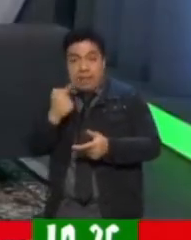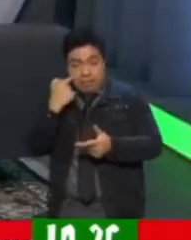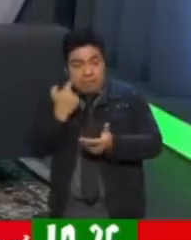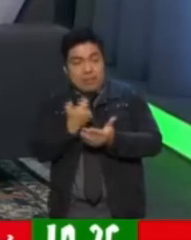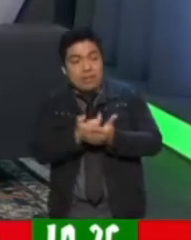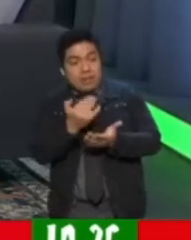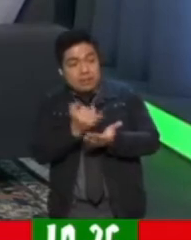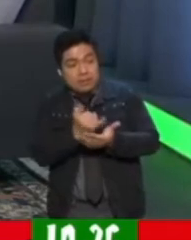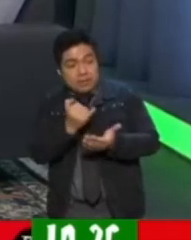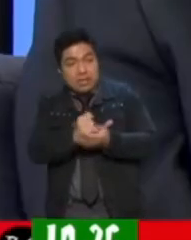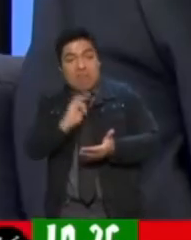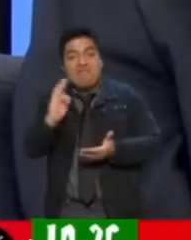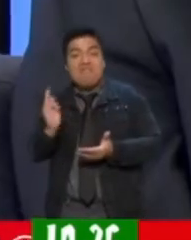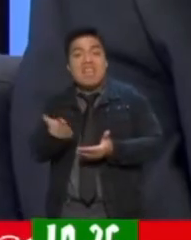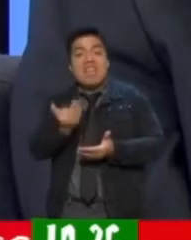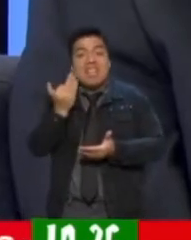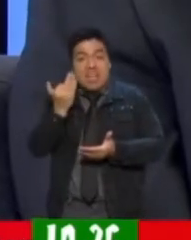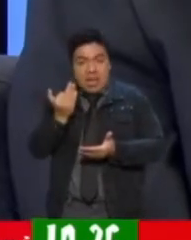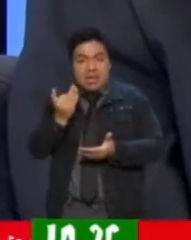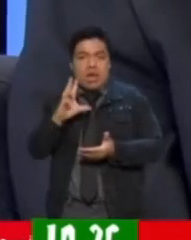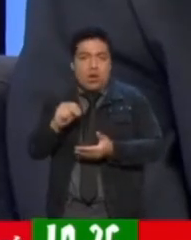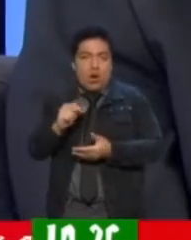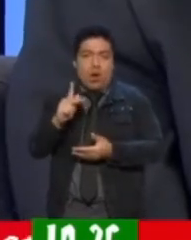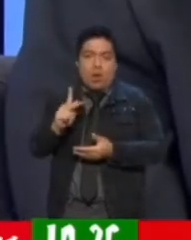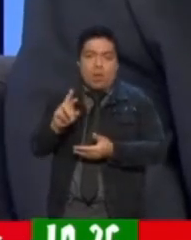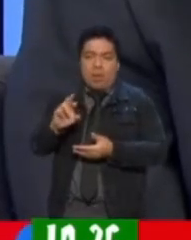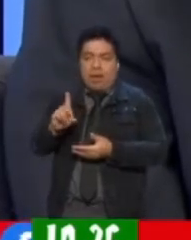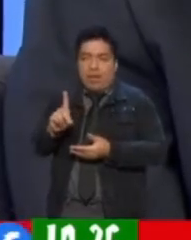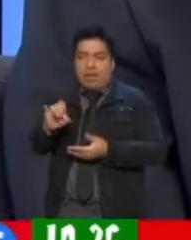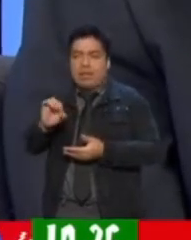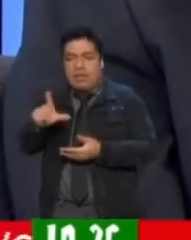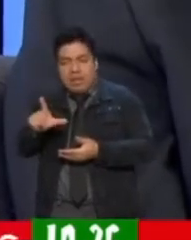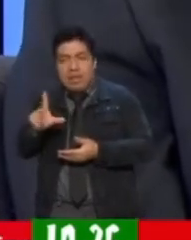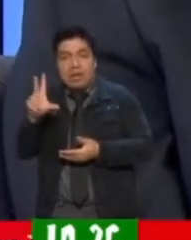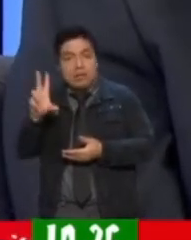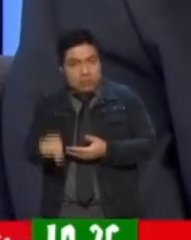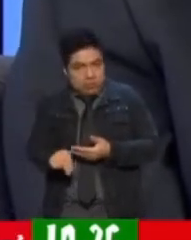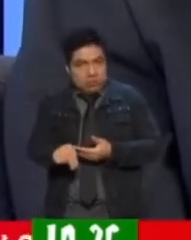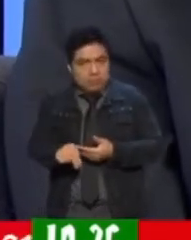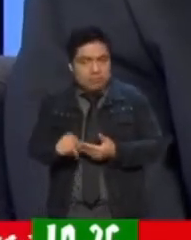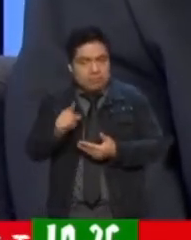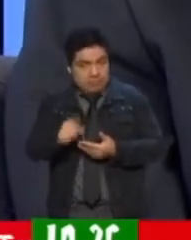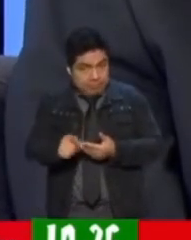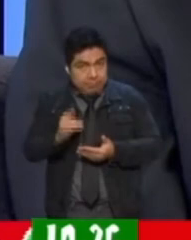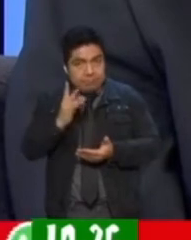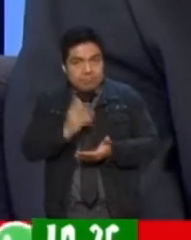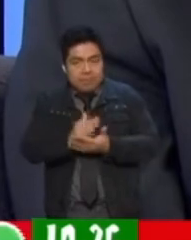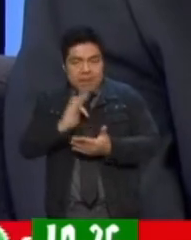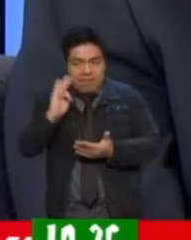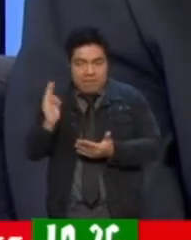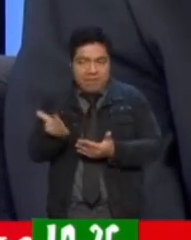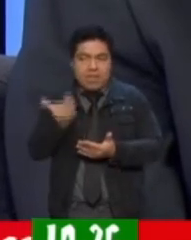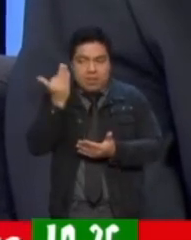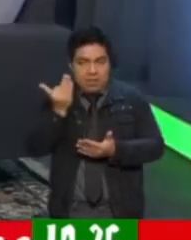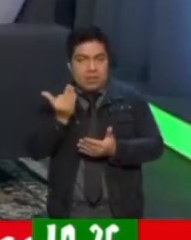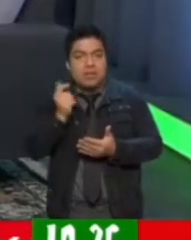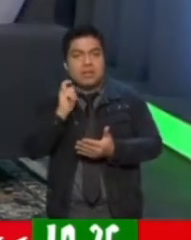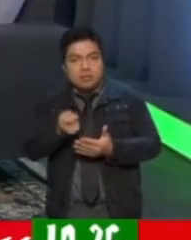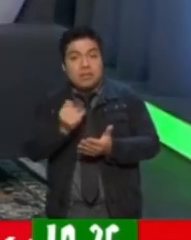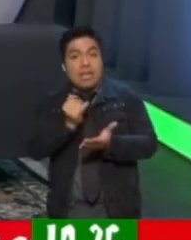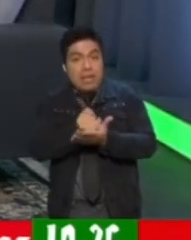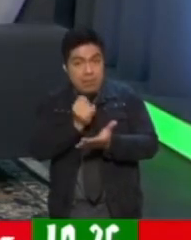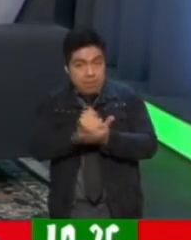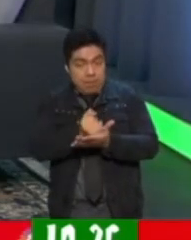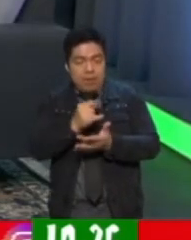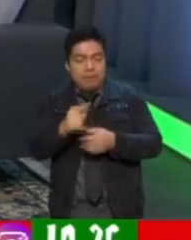No, no es el predial. No, eso no. Exacto. Las federales, o sea, declaraciones de